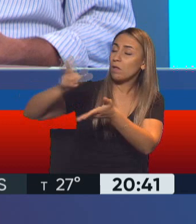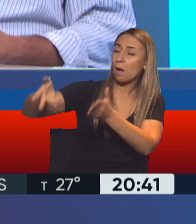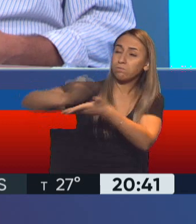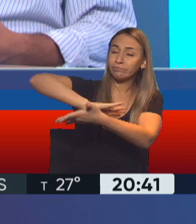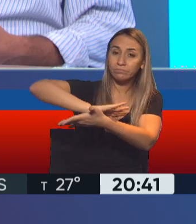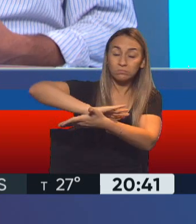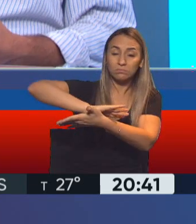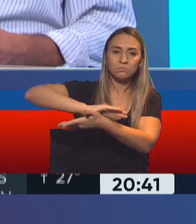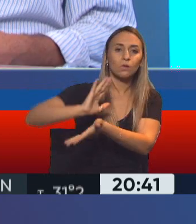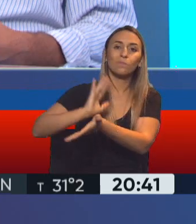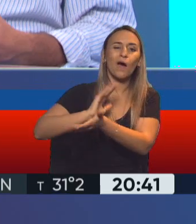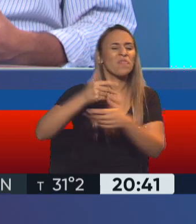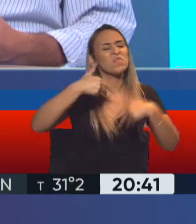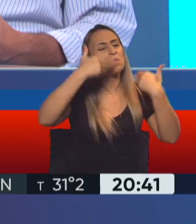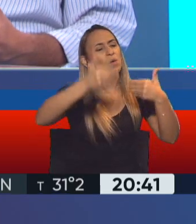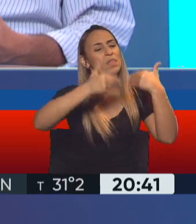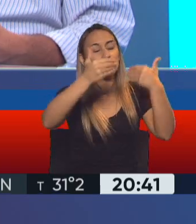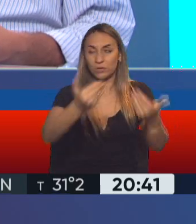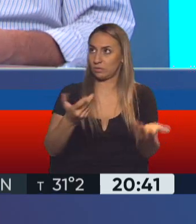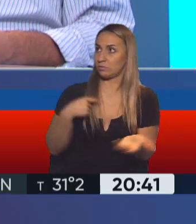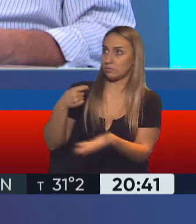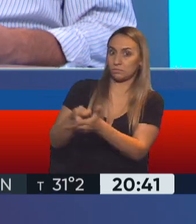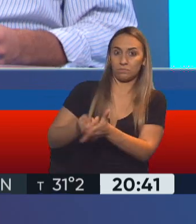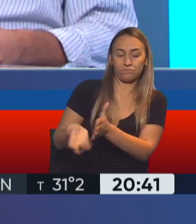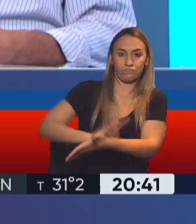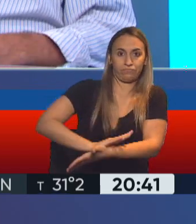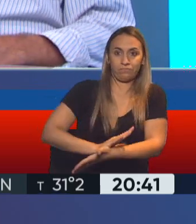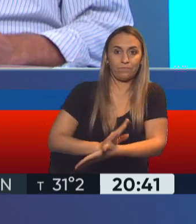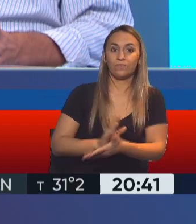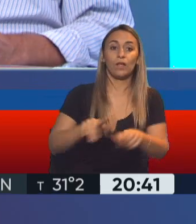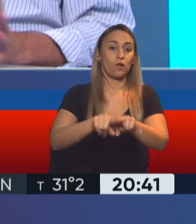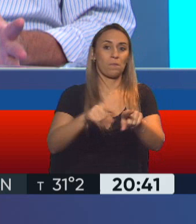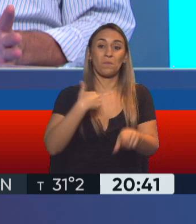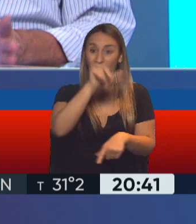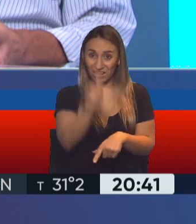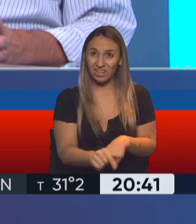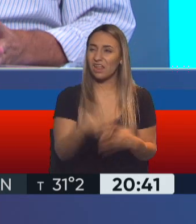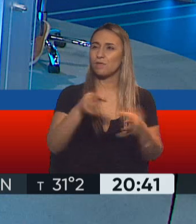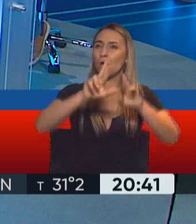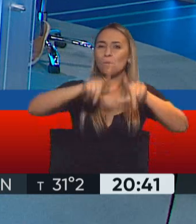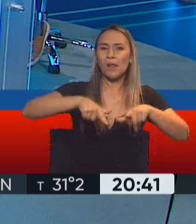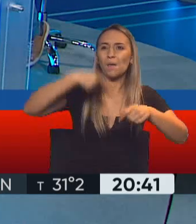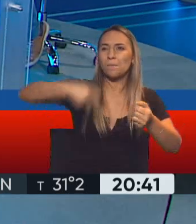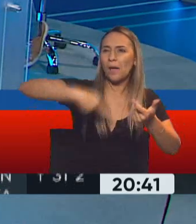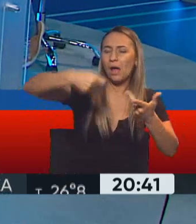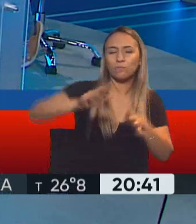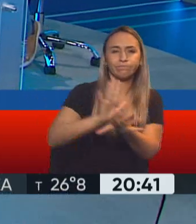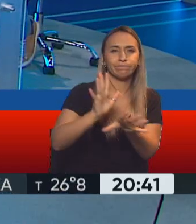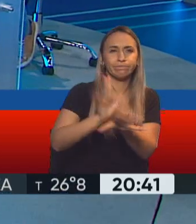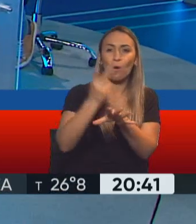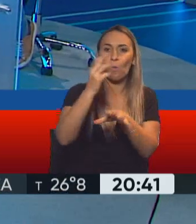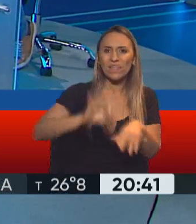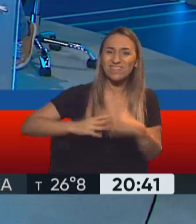al problema de la deuda argentina tendría que ir a un cronograma de pagos de por lo menos 20 años me parece